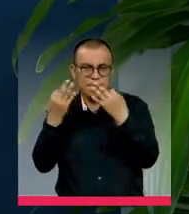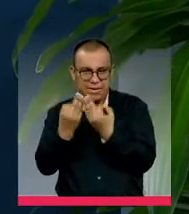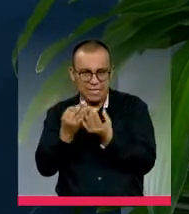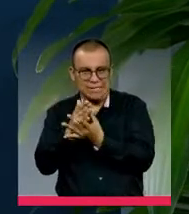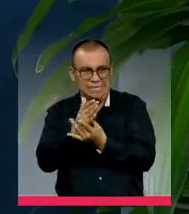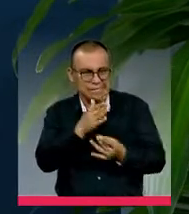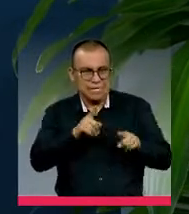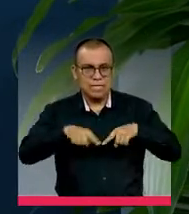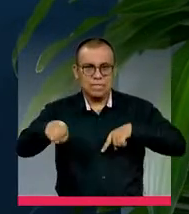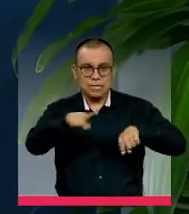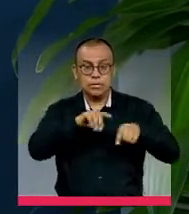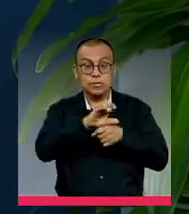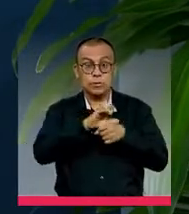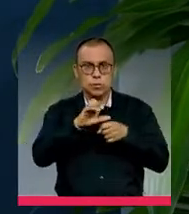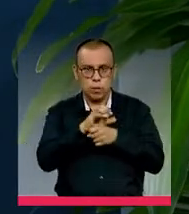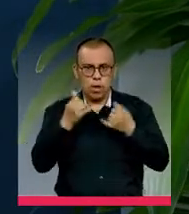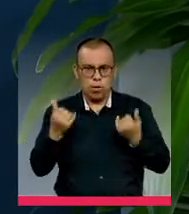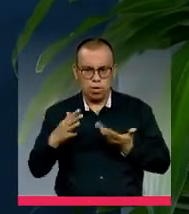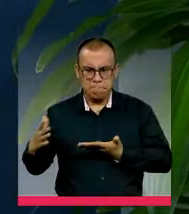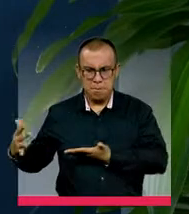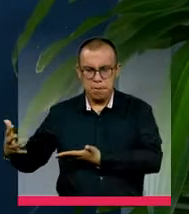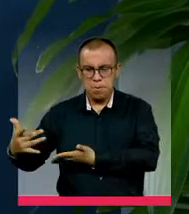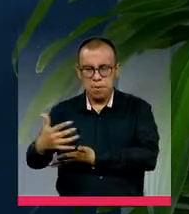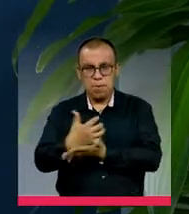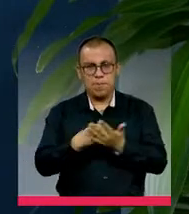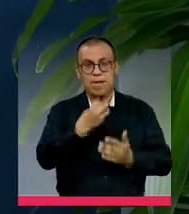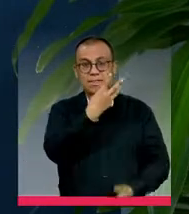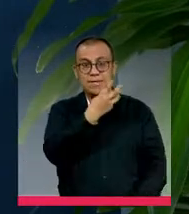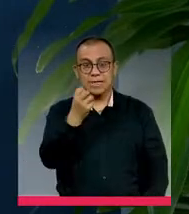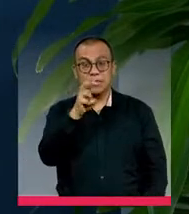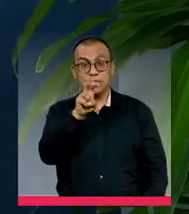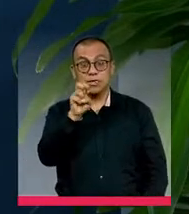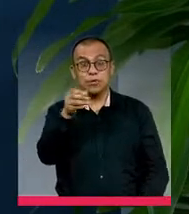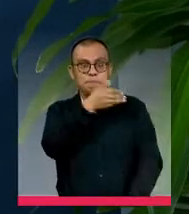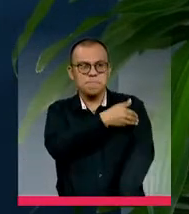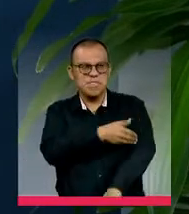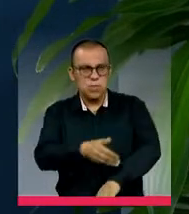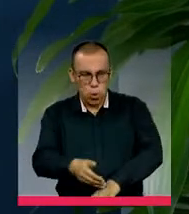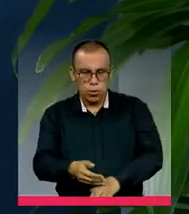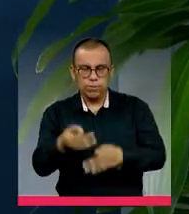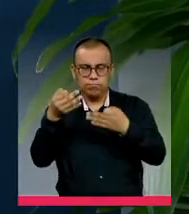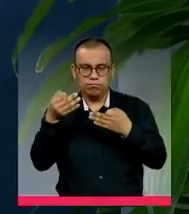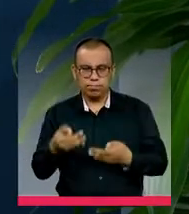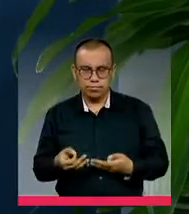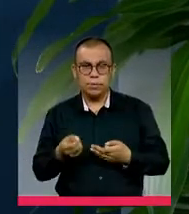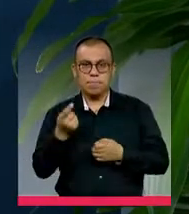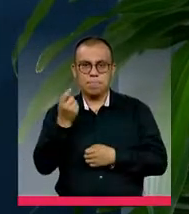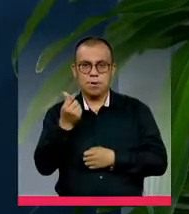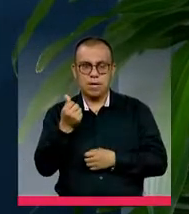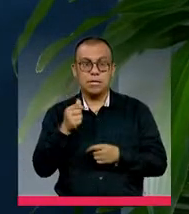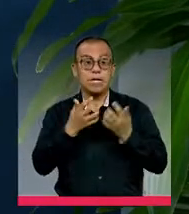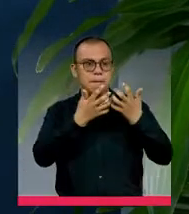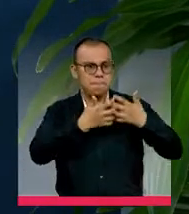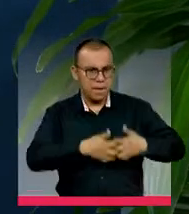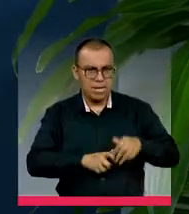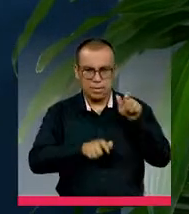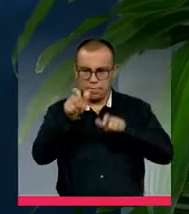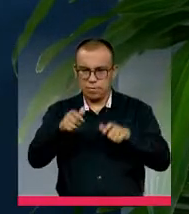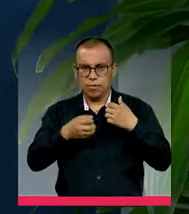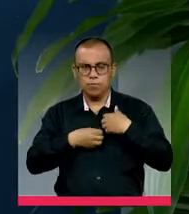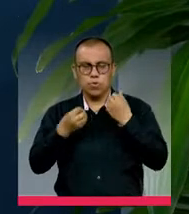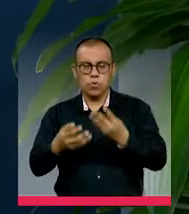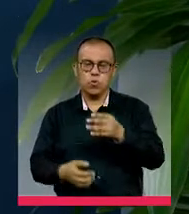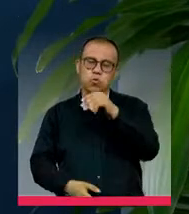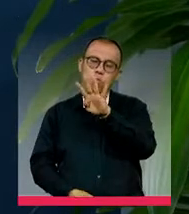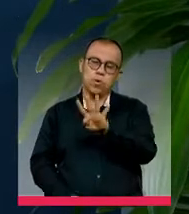de la ciudad hasta el momento se han recaudado más de 370 millones de pesos en efectivo y los ciudadanos y empresas han obsequiado